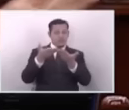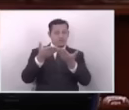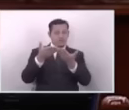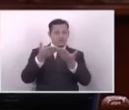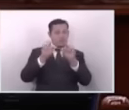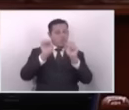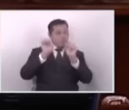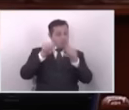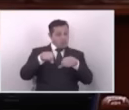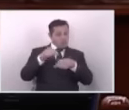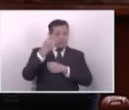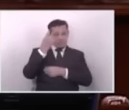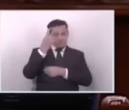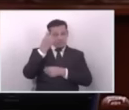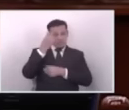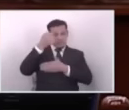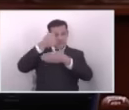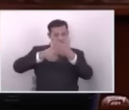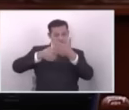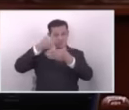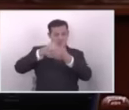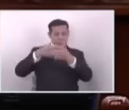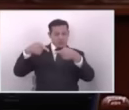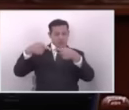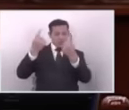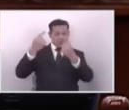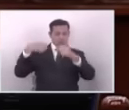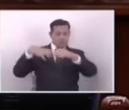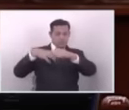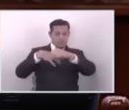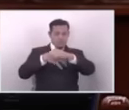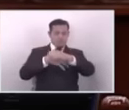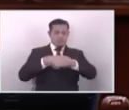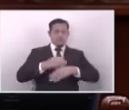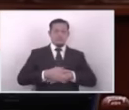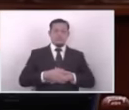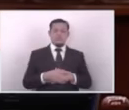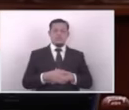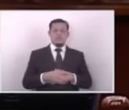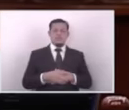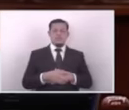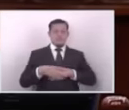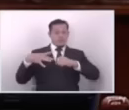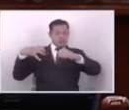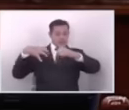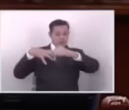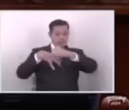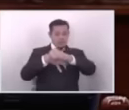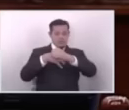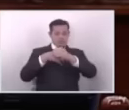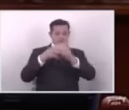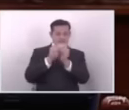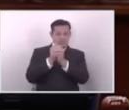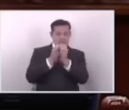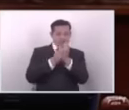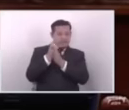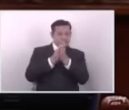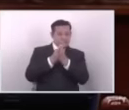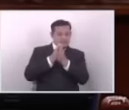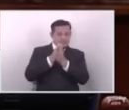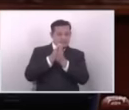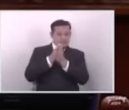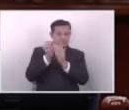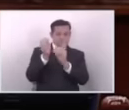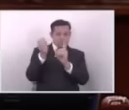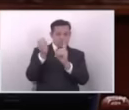se puede comprender como luchar contra la corrupción. La corrupción, los conflictos de intereses, el abuso